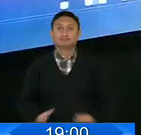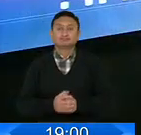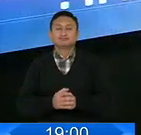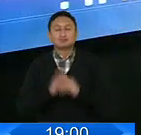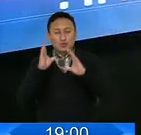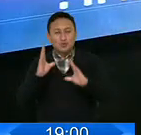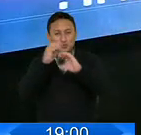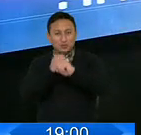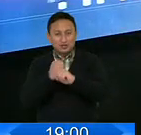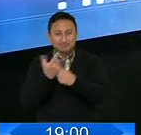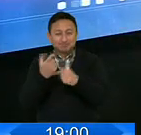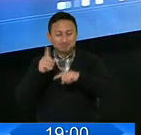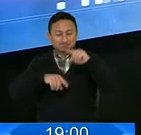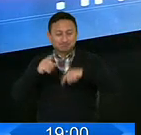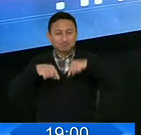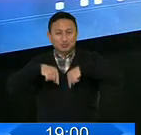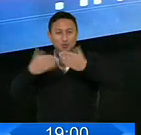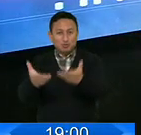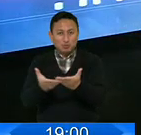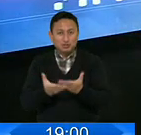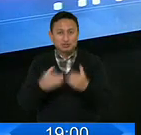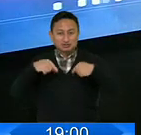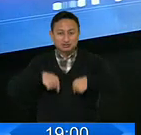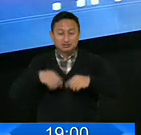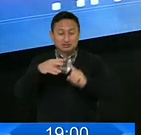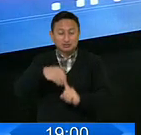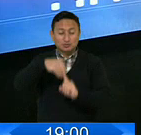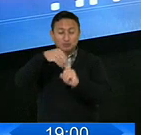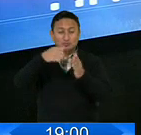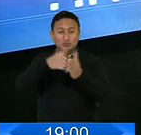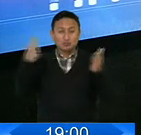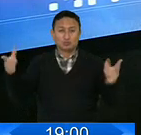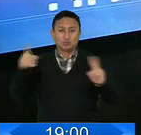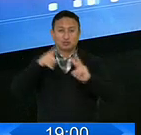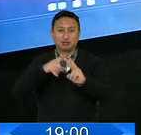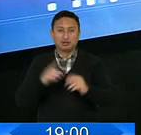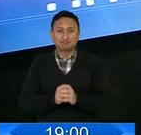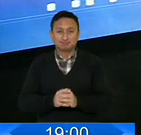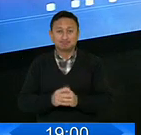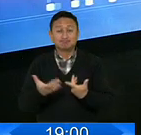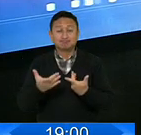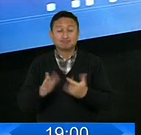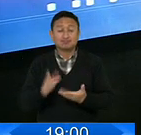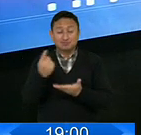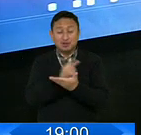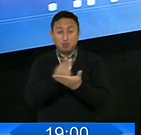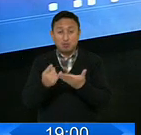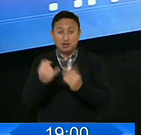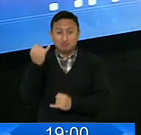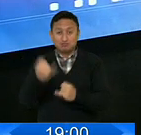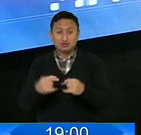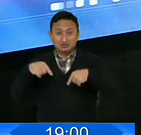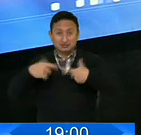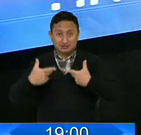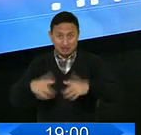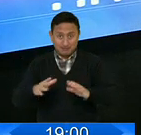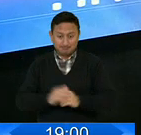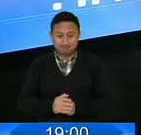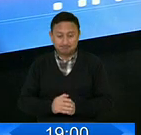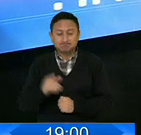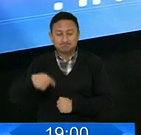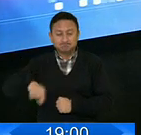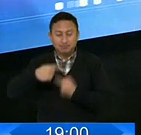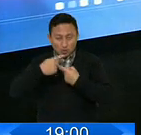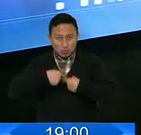Muy buenas noches, amigos, bienvenidos a la emisión estelar del Comercio TV, finalizando esta semana laboral. Mediante un